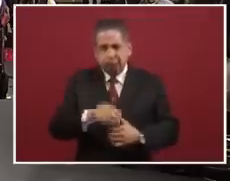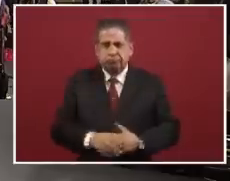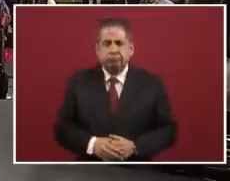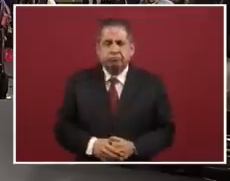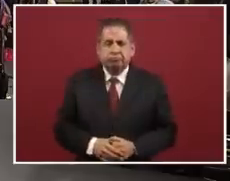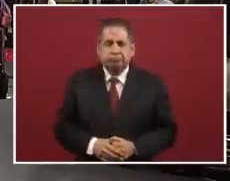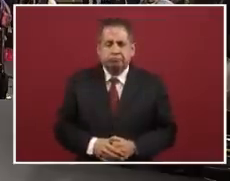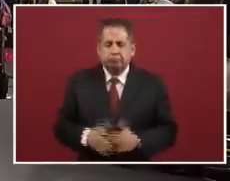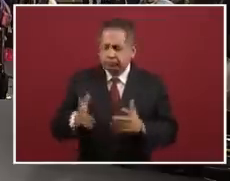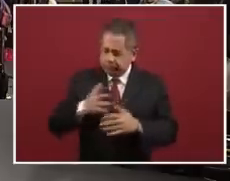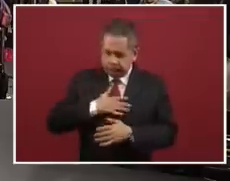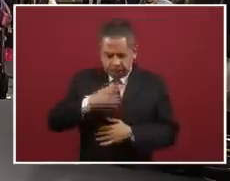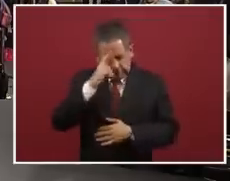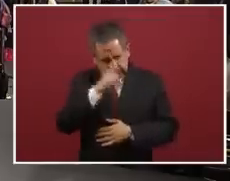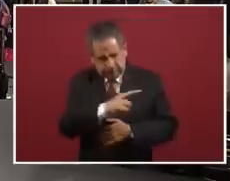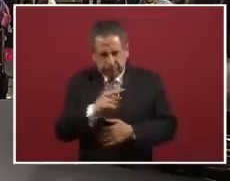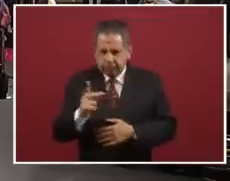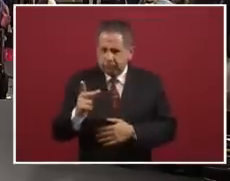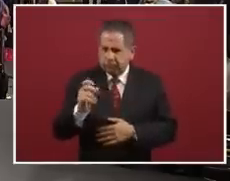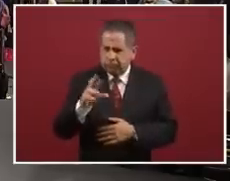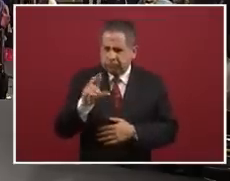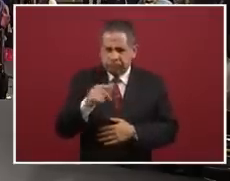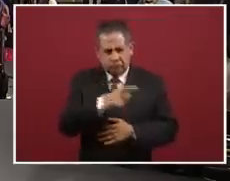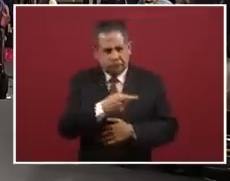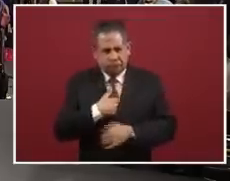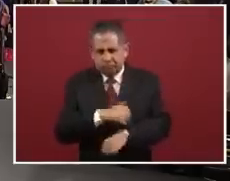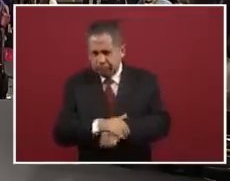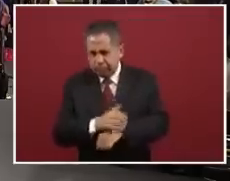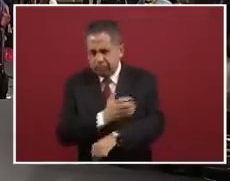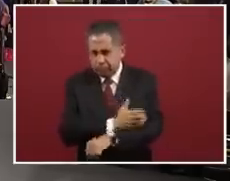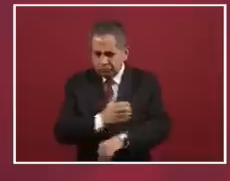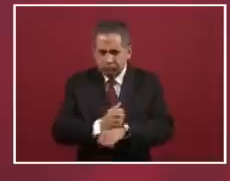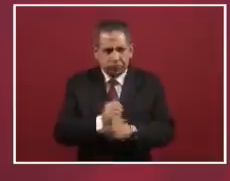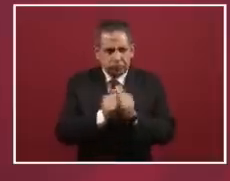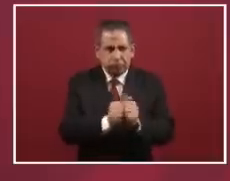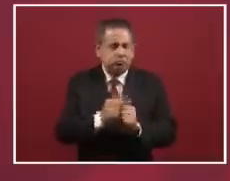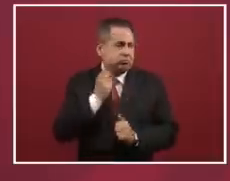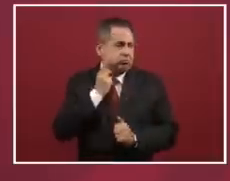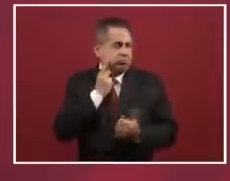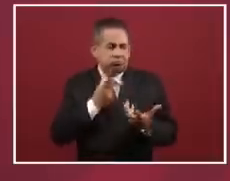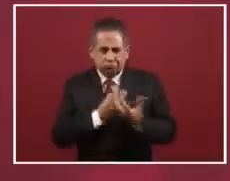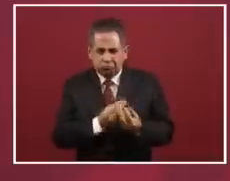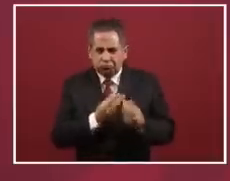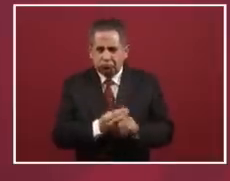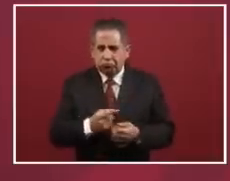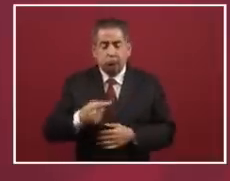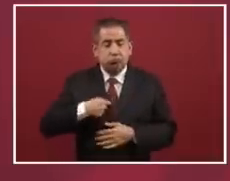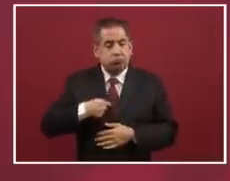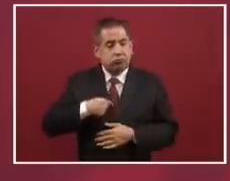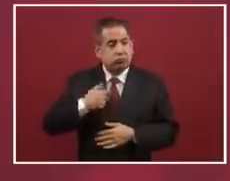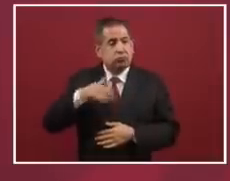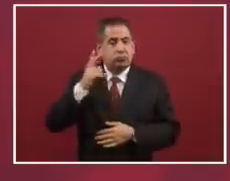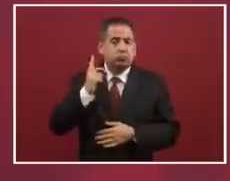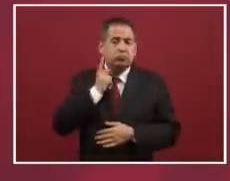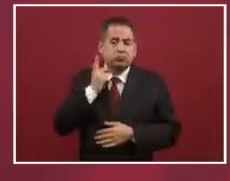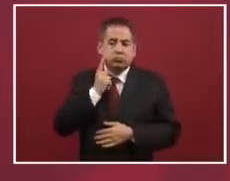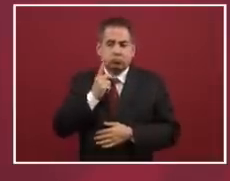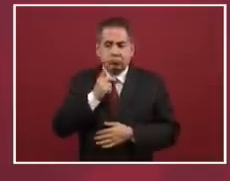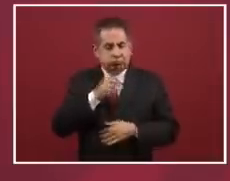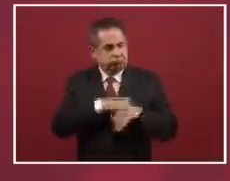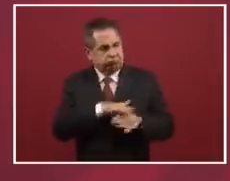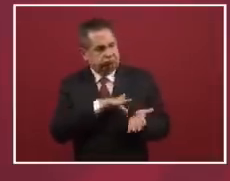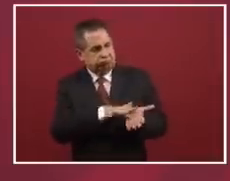Yo respeto mucho a Porfirio, somos amigos, compañeros, fuimos compañeros diputados. Fui uno de los diputados que más lo